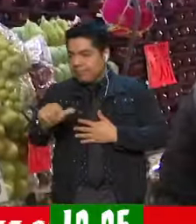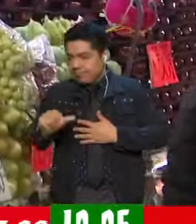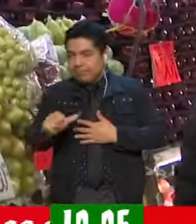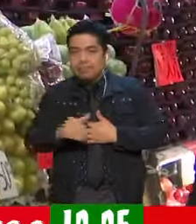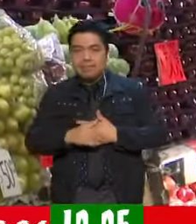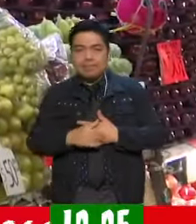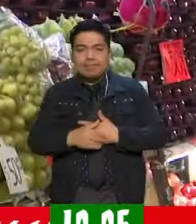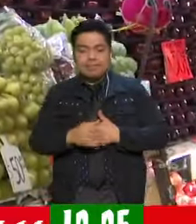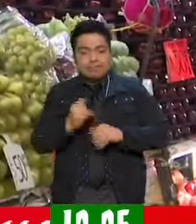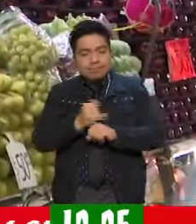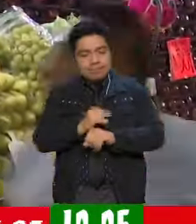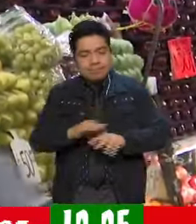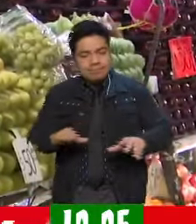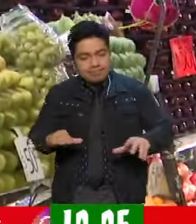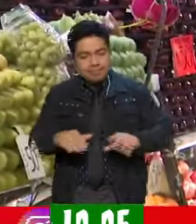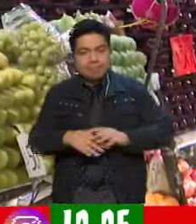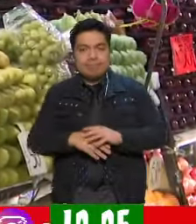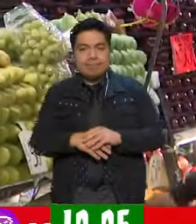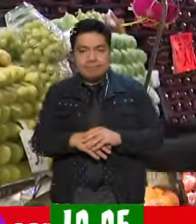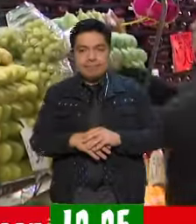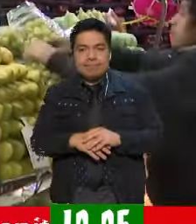con imágenes de Andrés Brito Jesús Arias